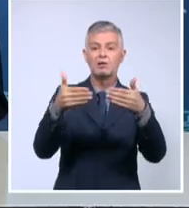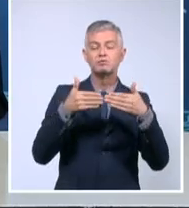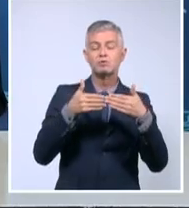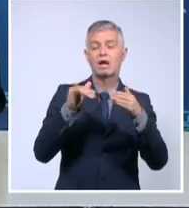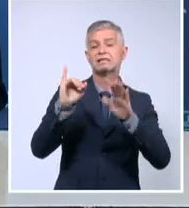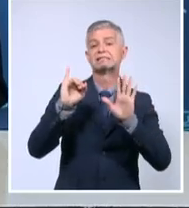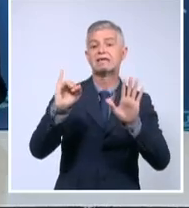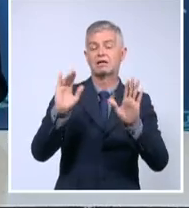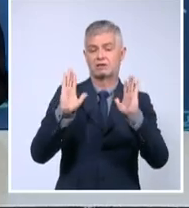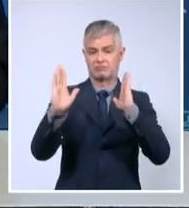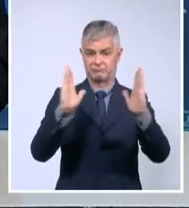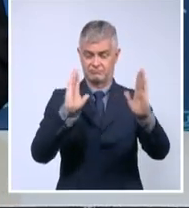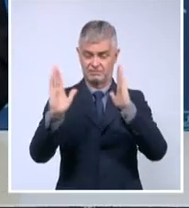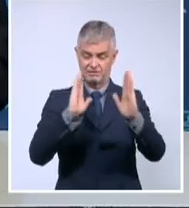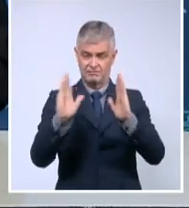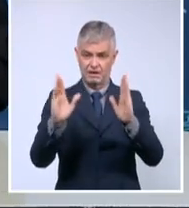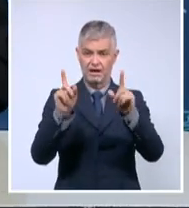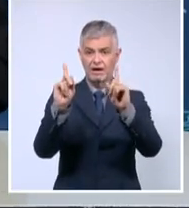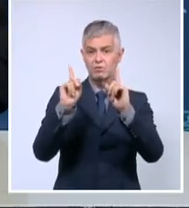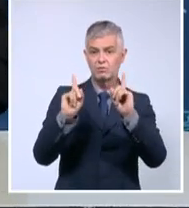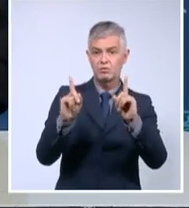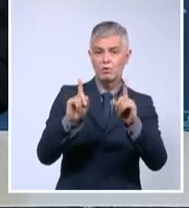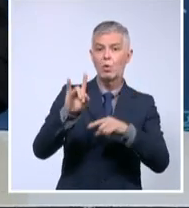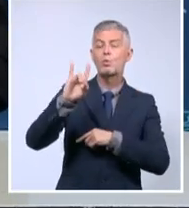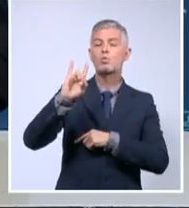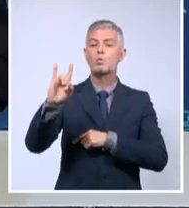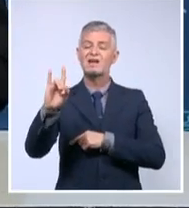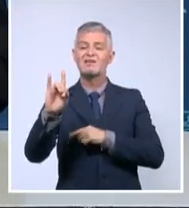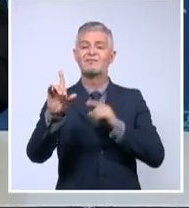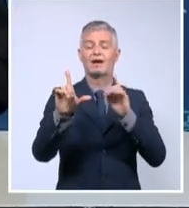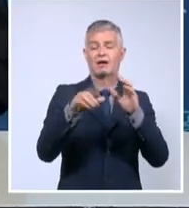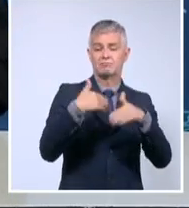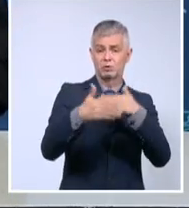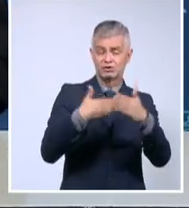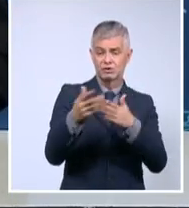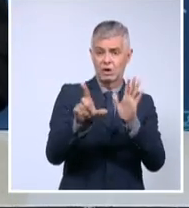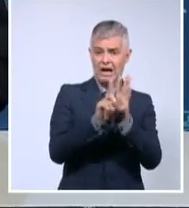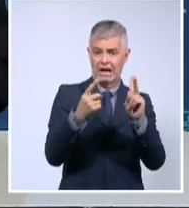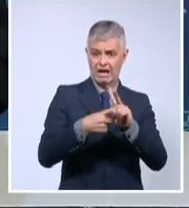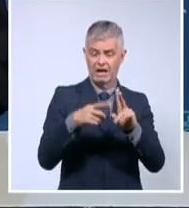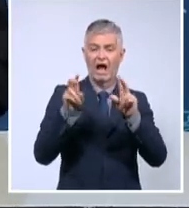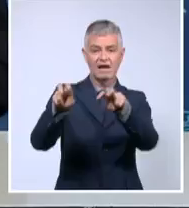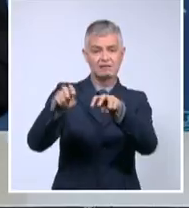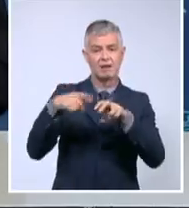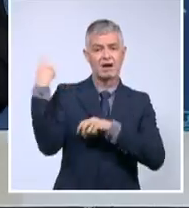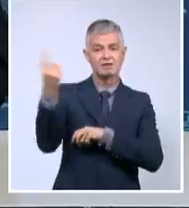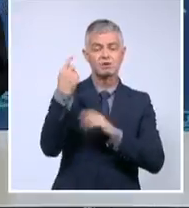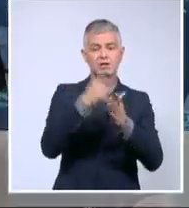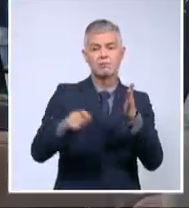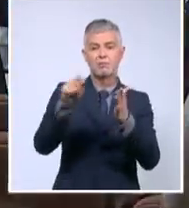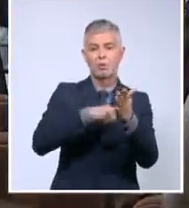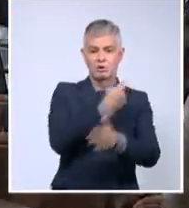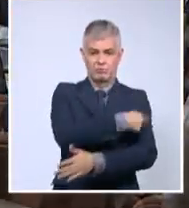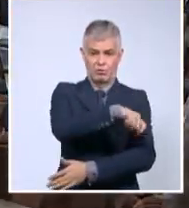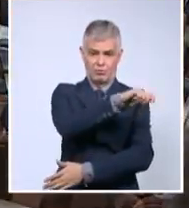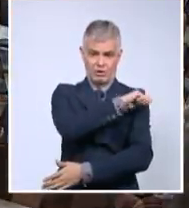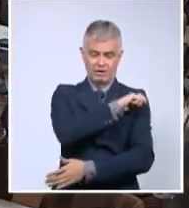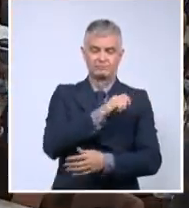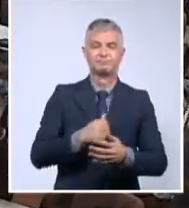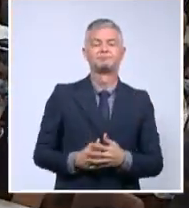Sexto periodo ordinario de sesiones de la 9ª legislatura de la Asamblea Nacional del Poder Popular.